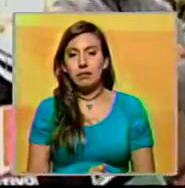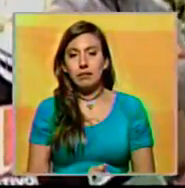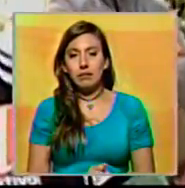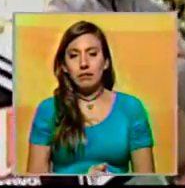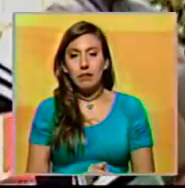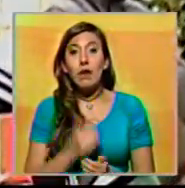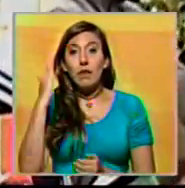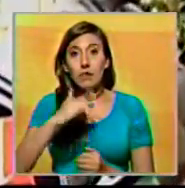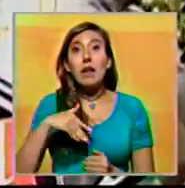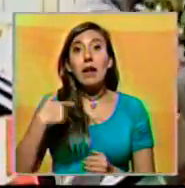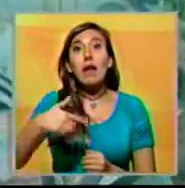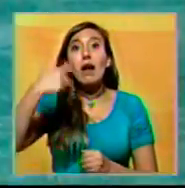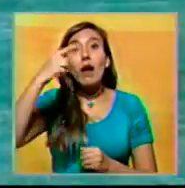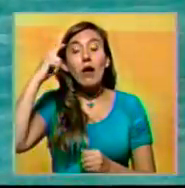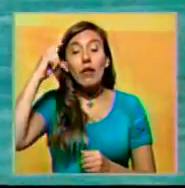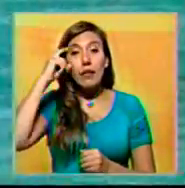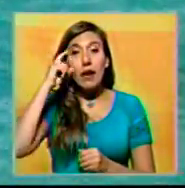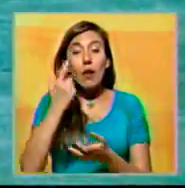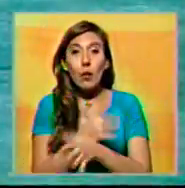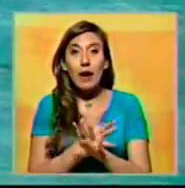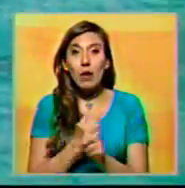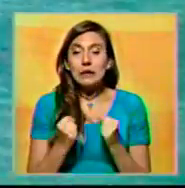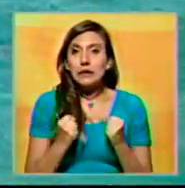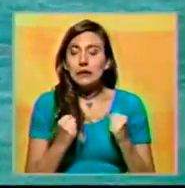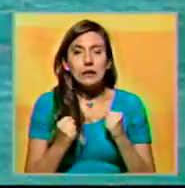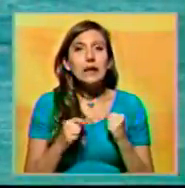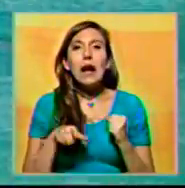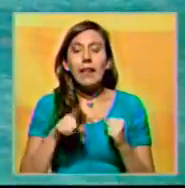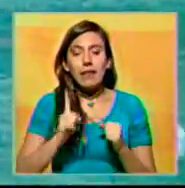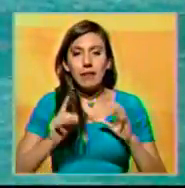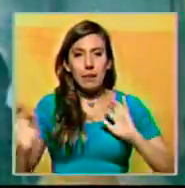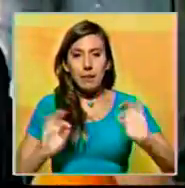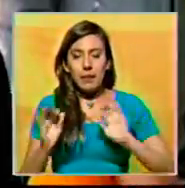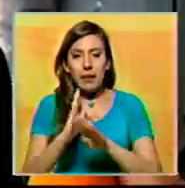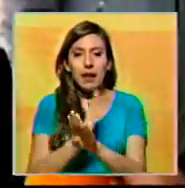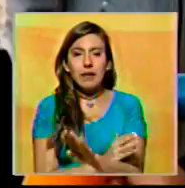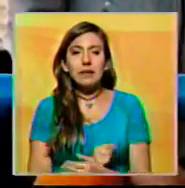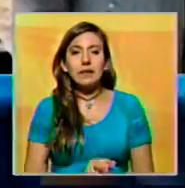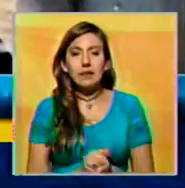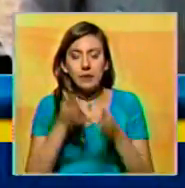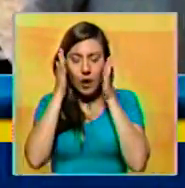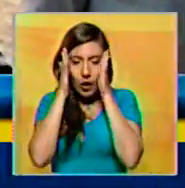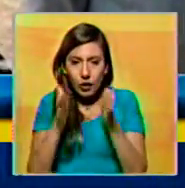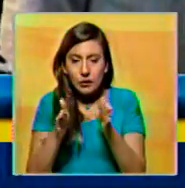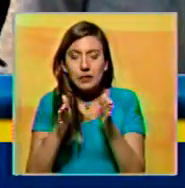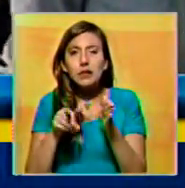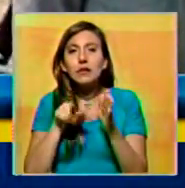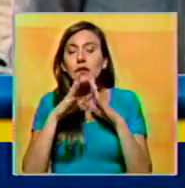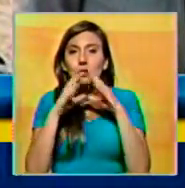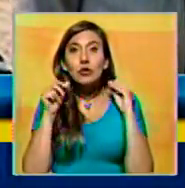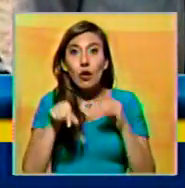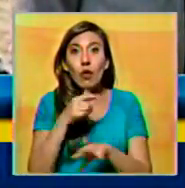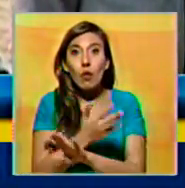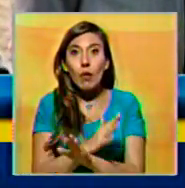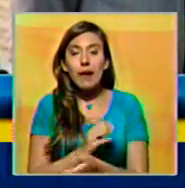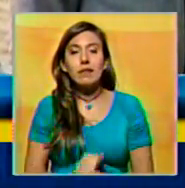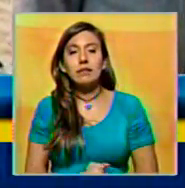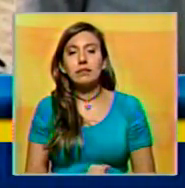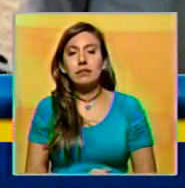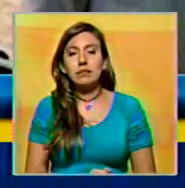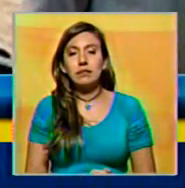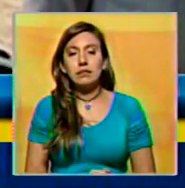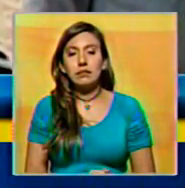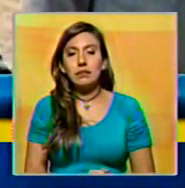van a venir partidos con mucha tensión y hay que estar preparados. Creo que tenemos que mantener la concentración en todo el partido y bueno, por